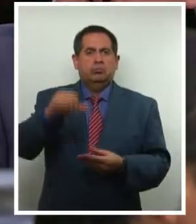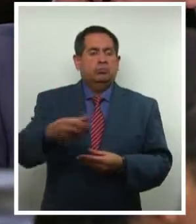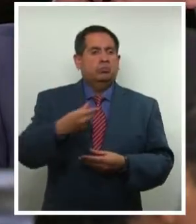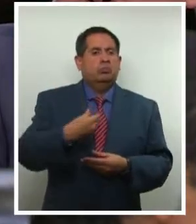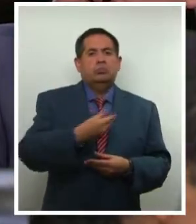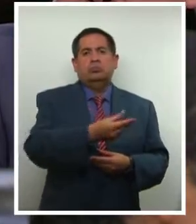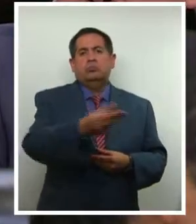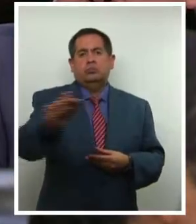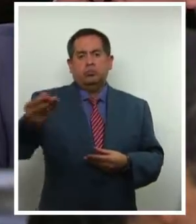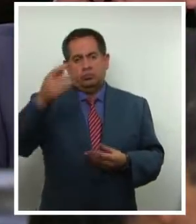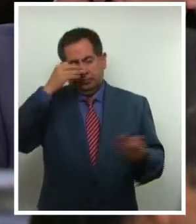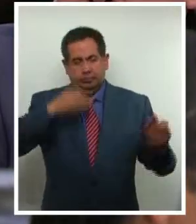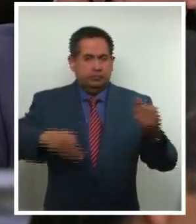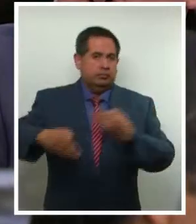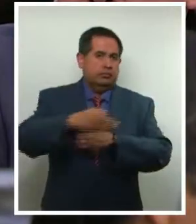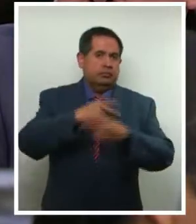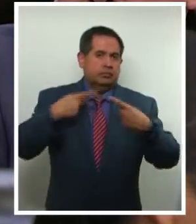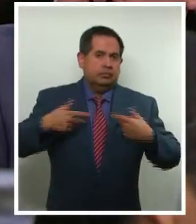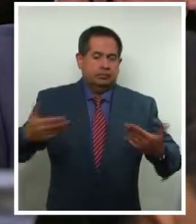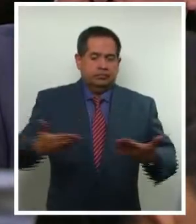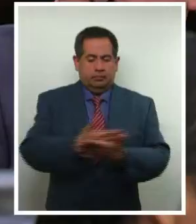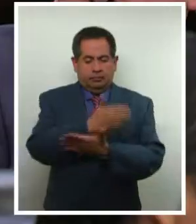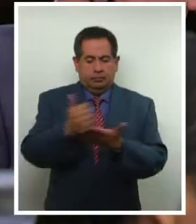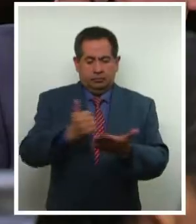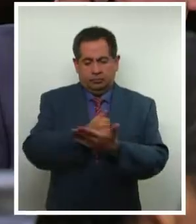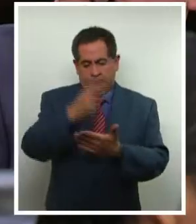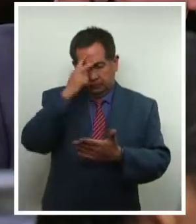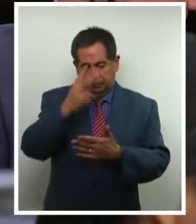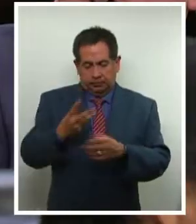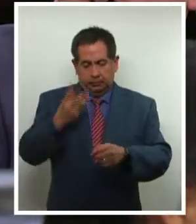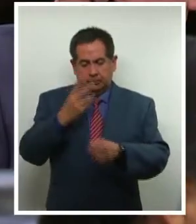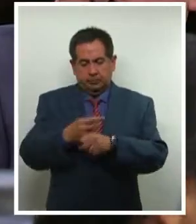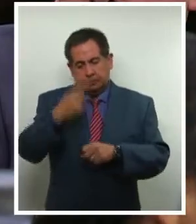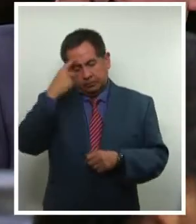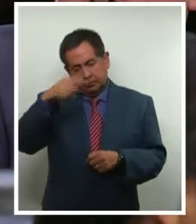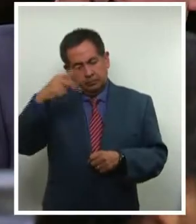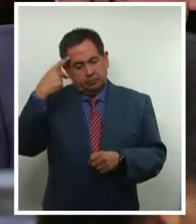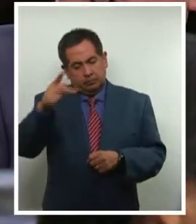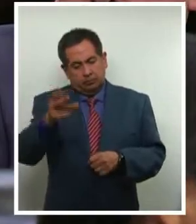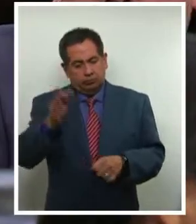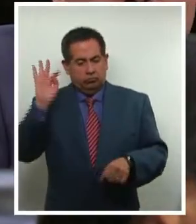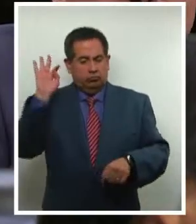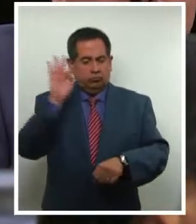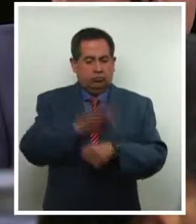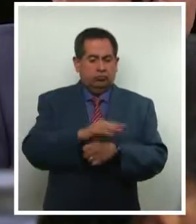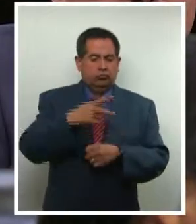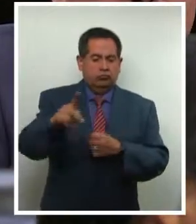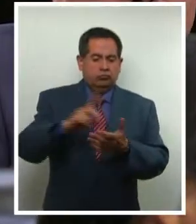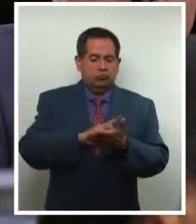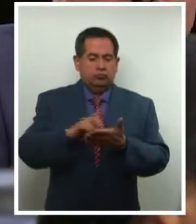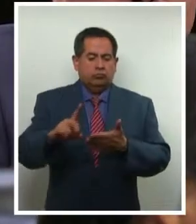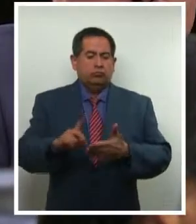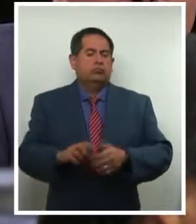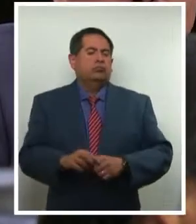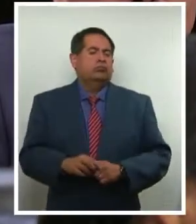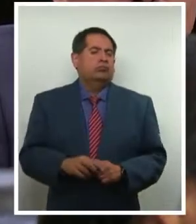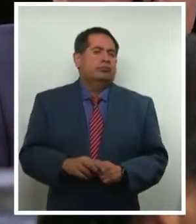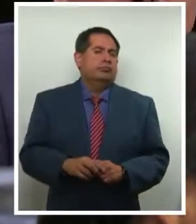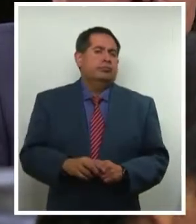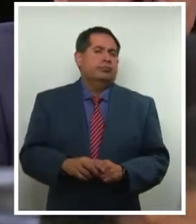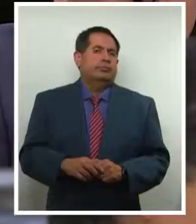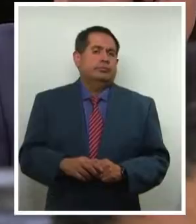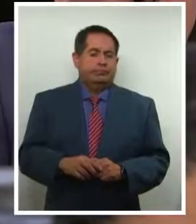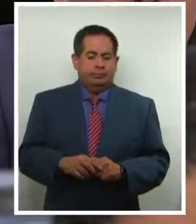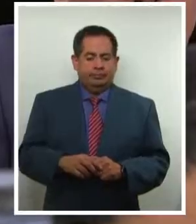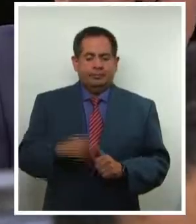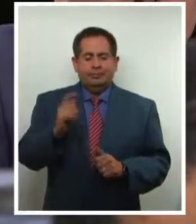de la Ciudad de México para el ejercicio y defensa de sus derechos, es decir,